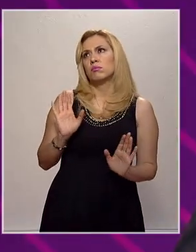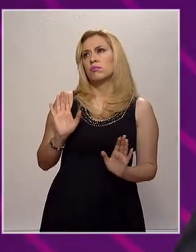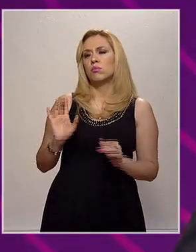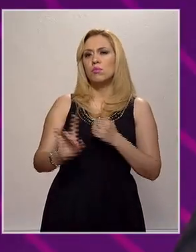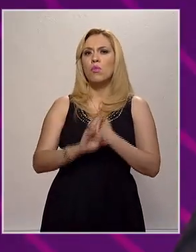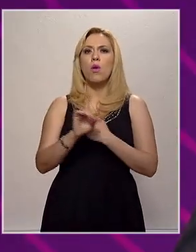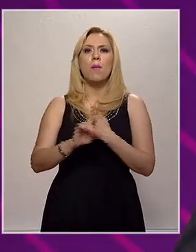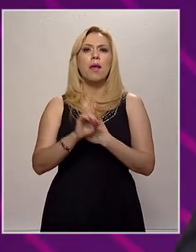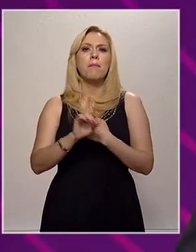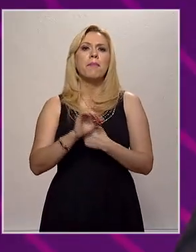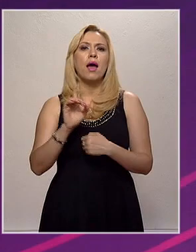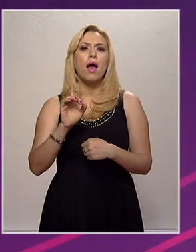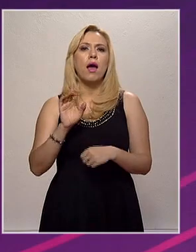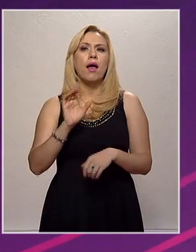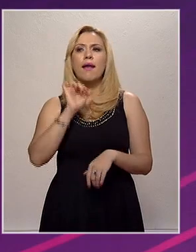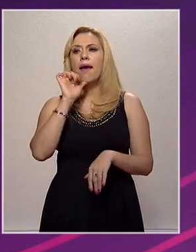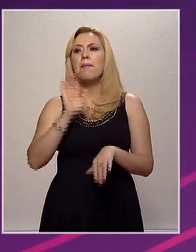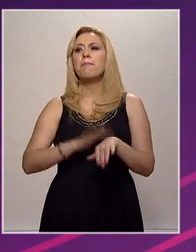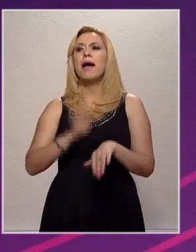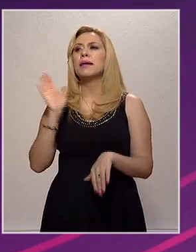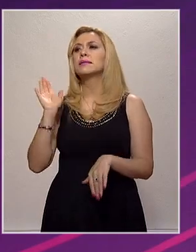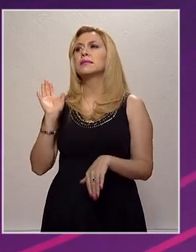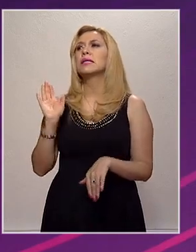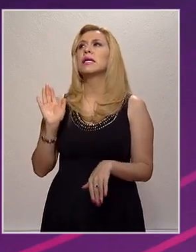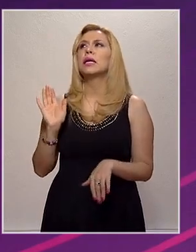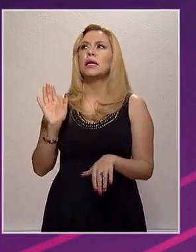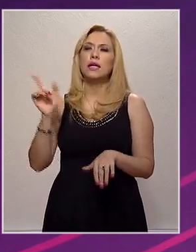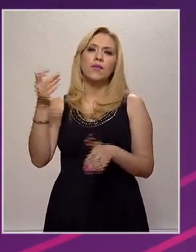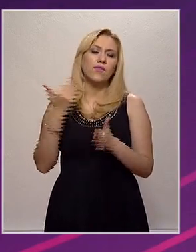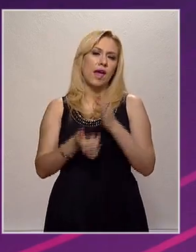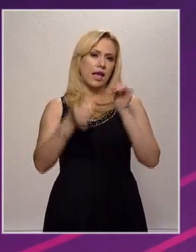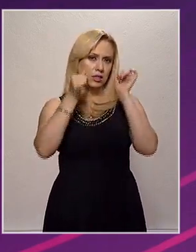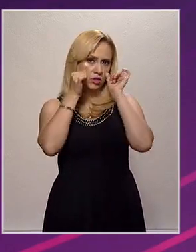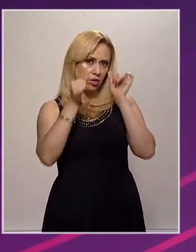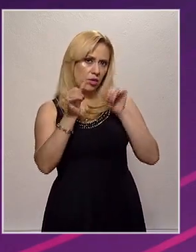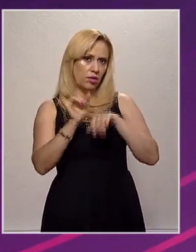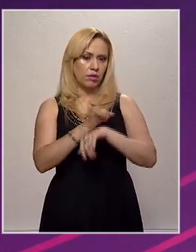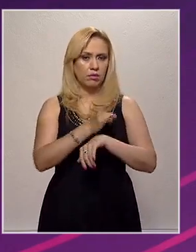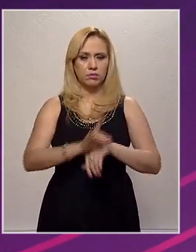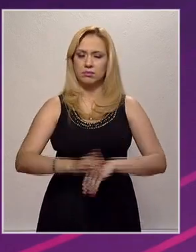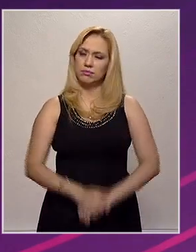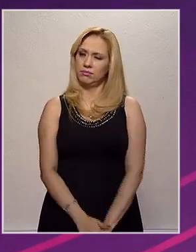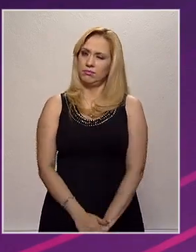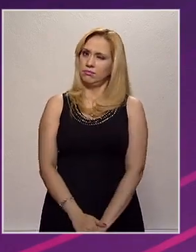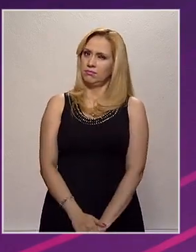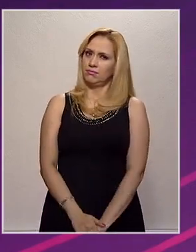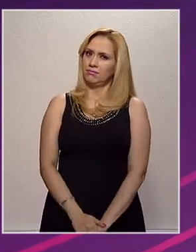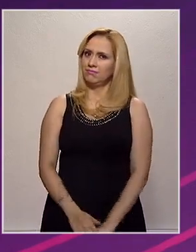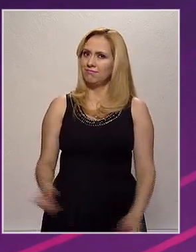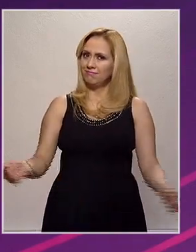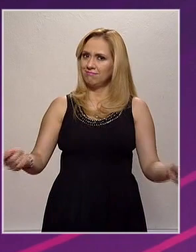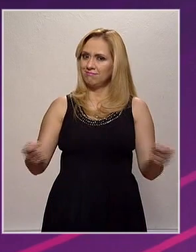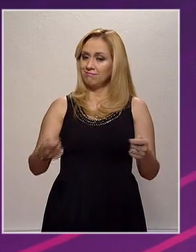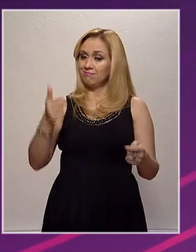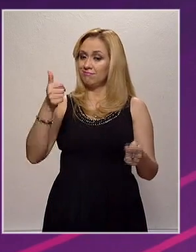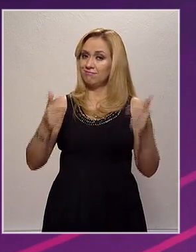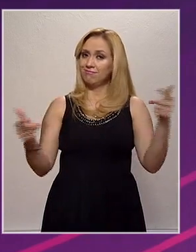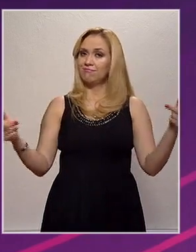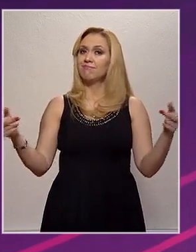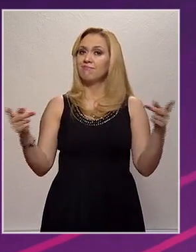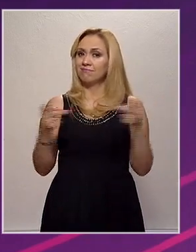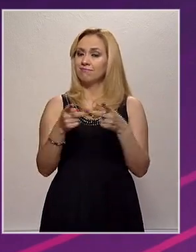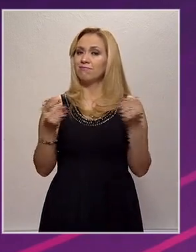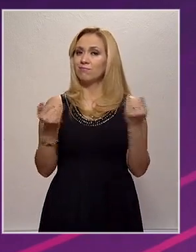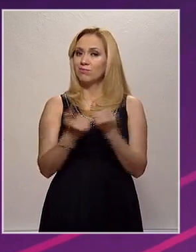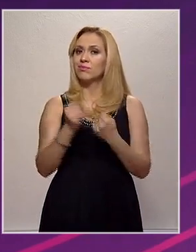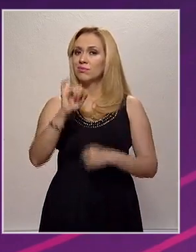más, no es un problema de maltrato nada más, es un problema que es muy parecido a las otras formas de violencia y que debe entenderse en su conexión con